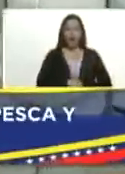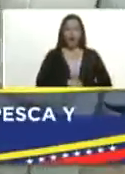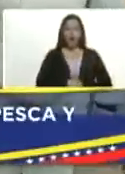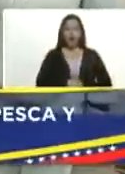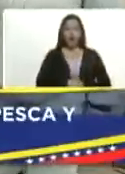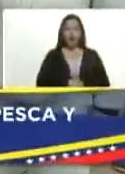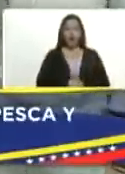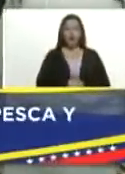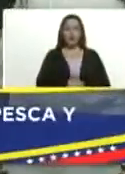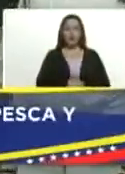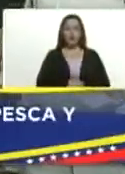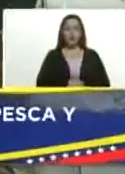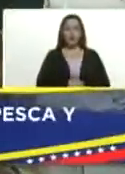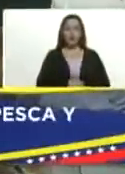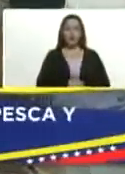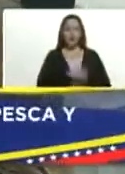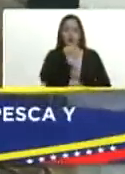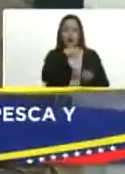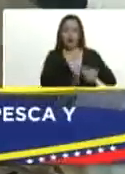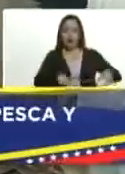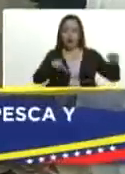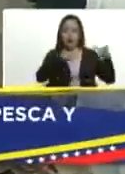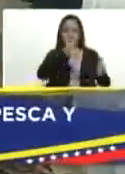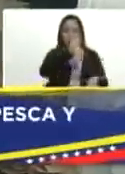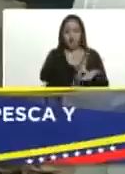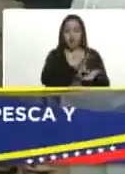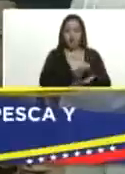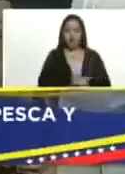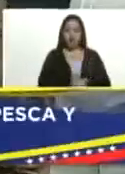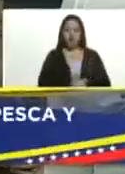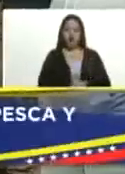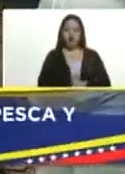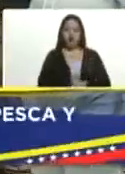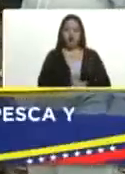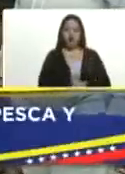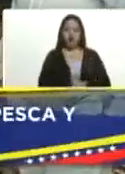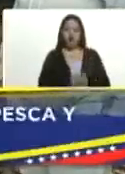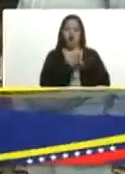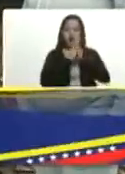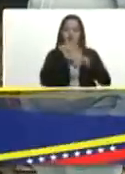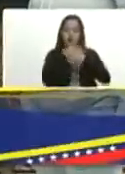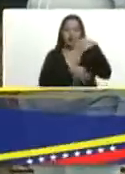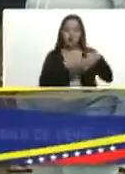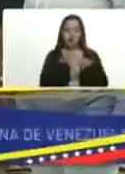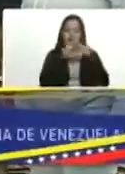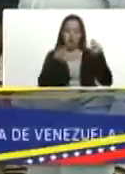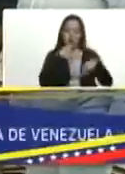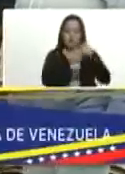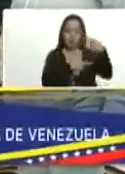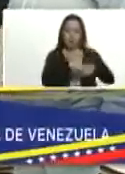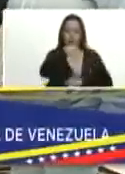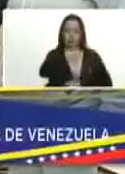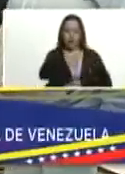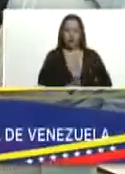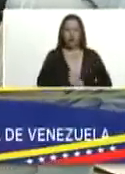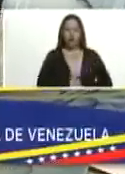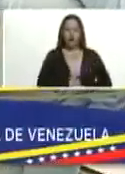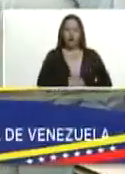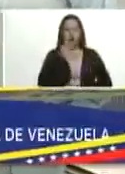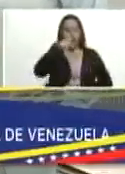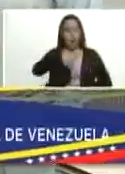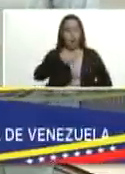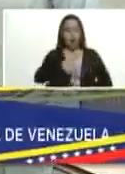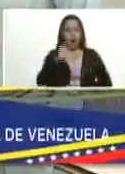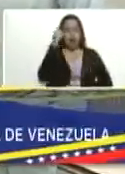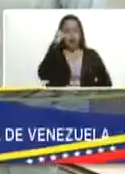Vicente. En la zona, Vicente. Bueno, Vicente, explícanos todo este proceso aquí. Hoy día